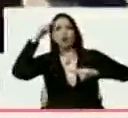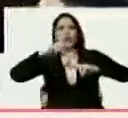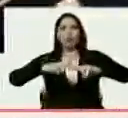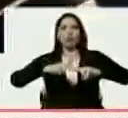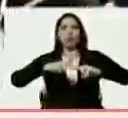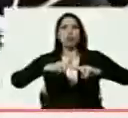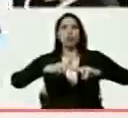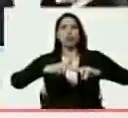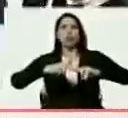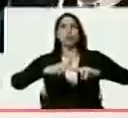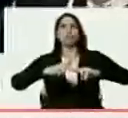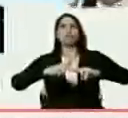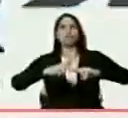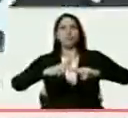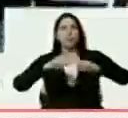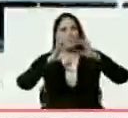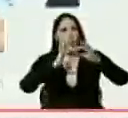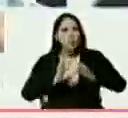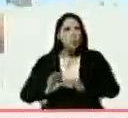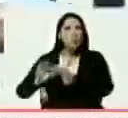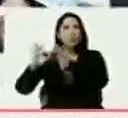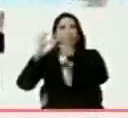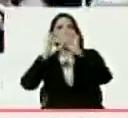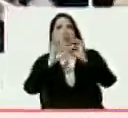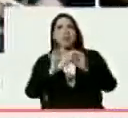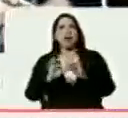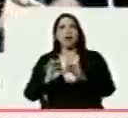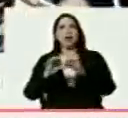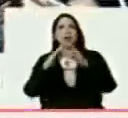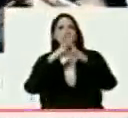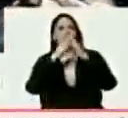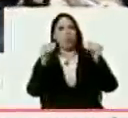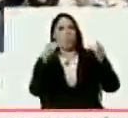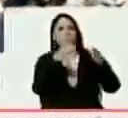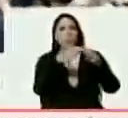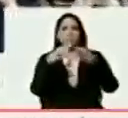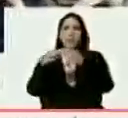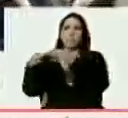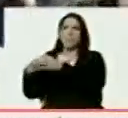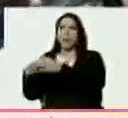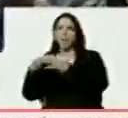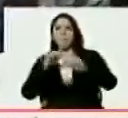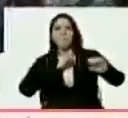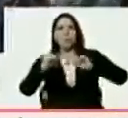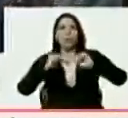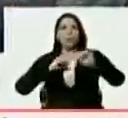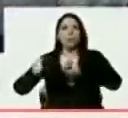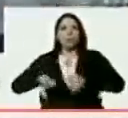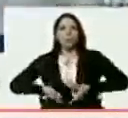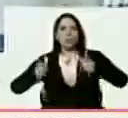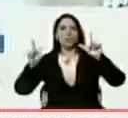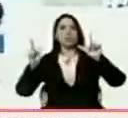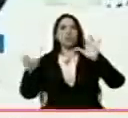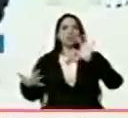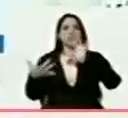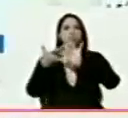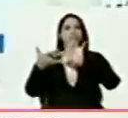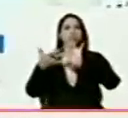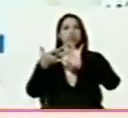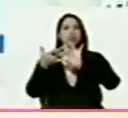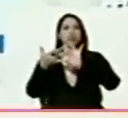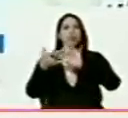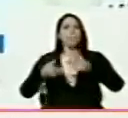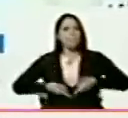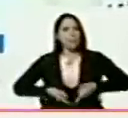una plataforma unitaria de todos los partidos y movimientos que nos permita articular, que nos